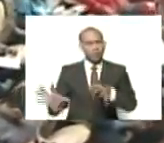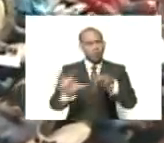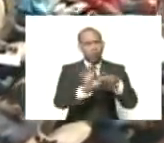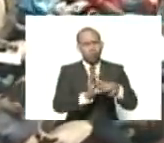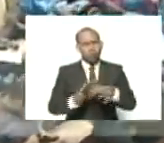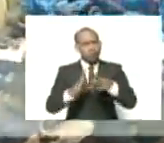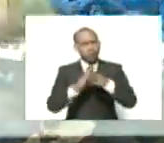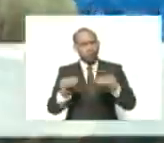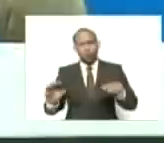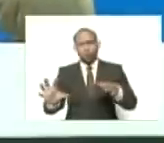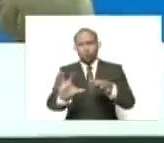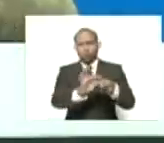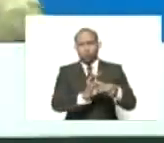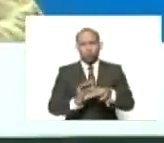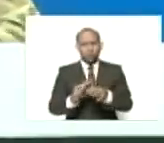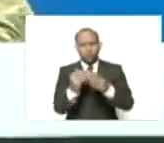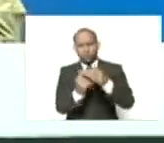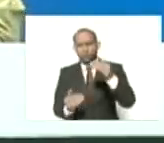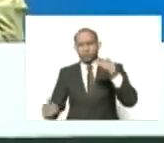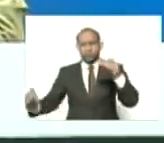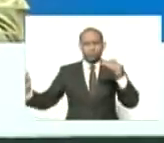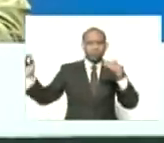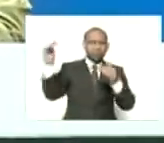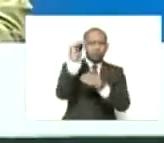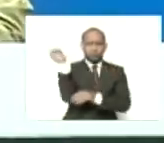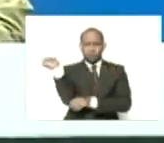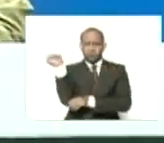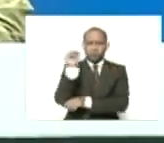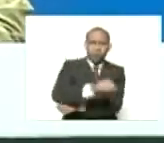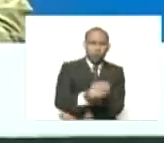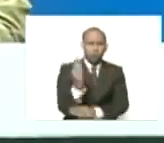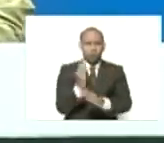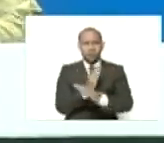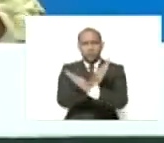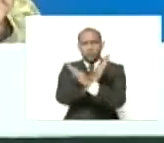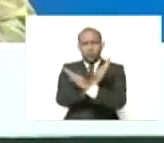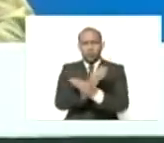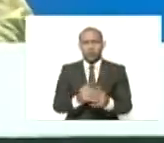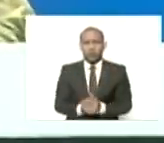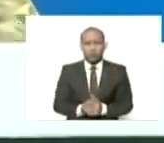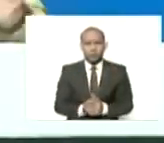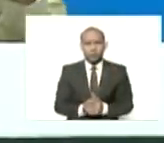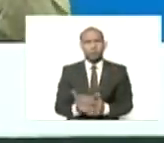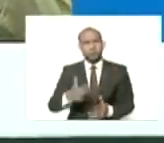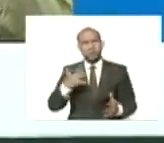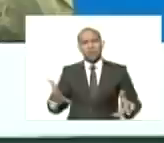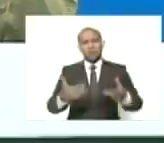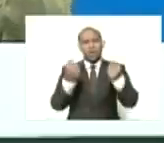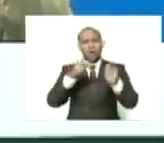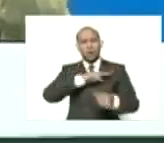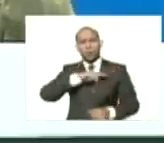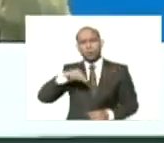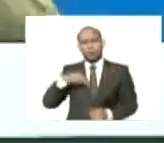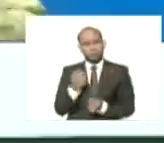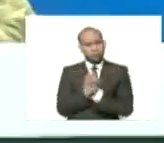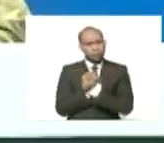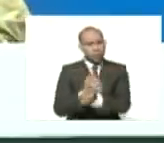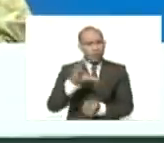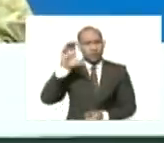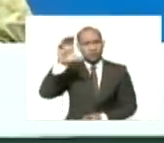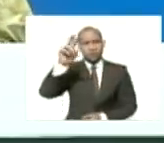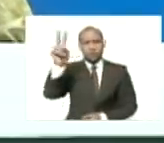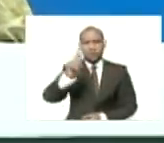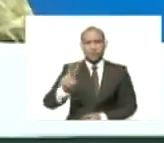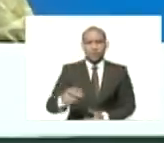unido para superar el bloqueo y recuperar nuestra amada Venezuela. Unir todo lo que pueda ser